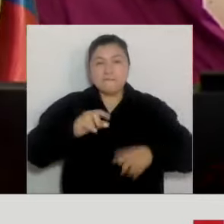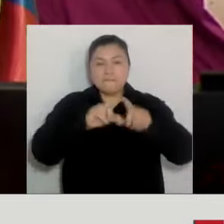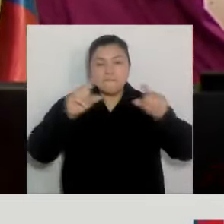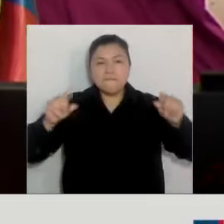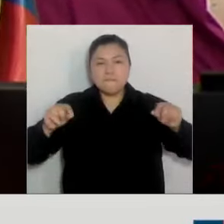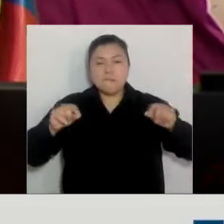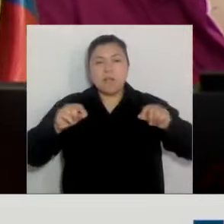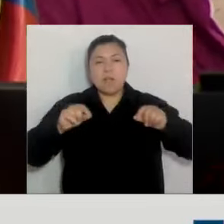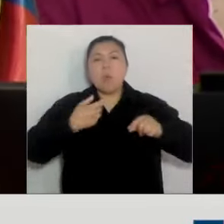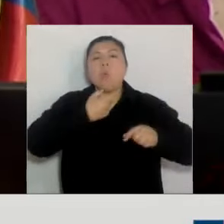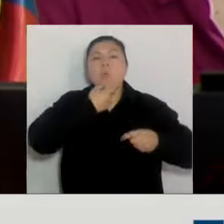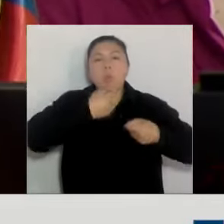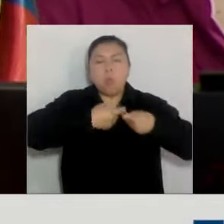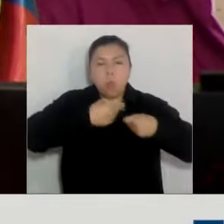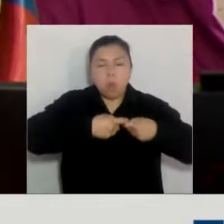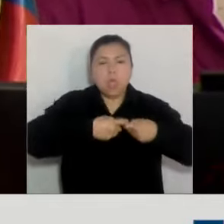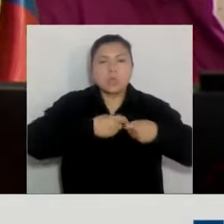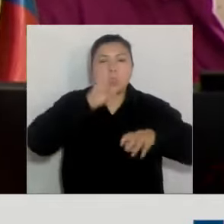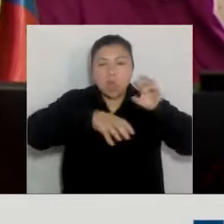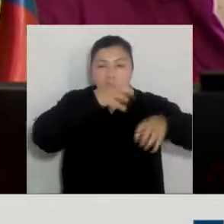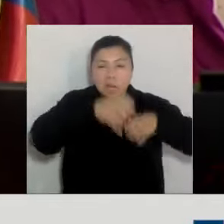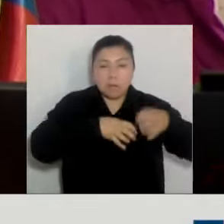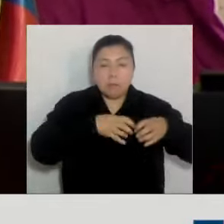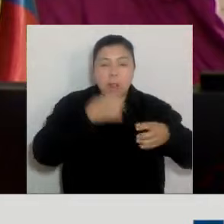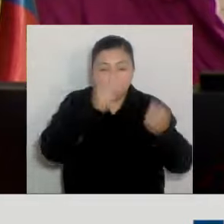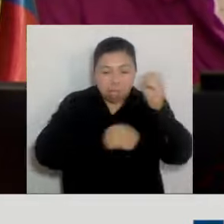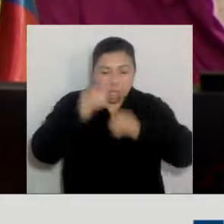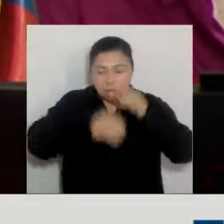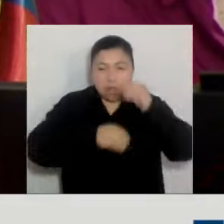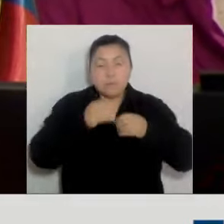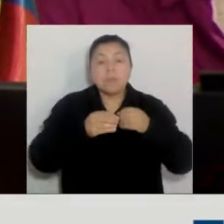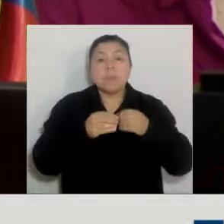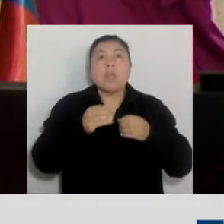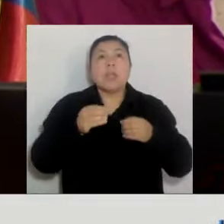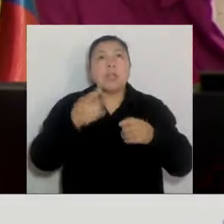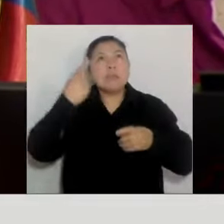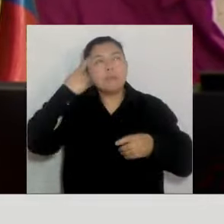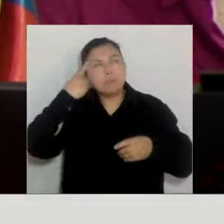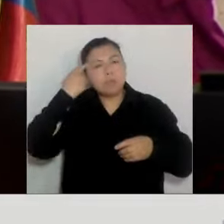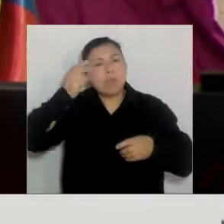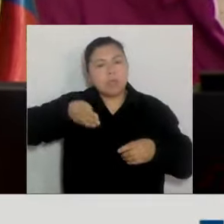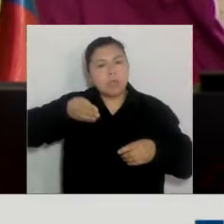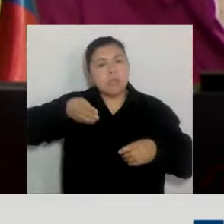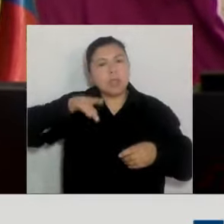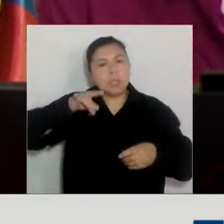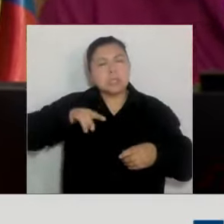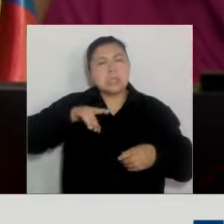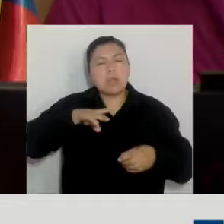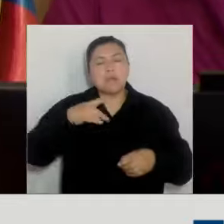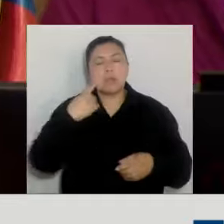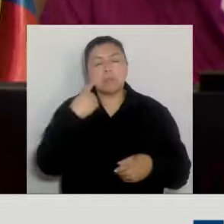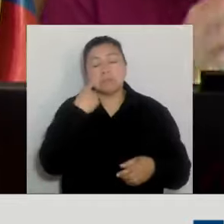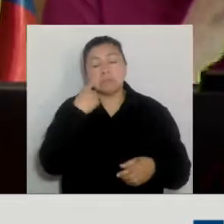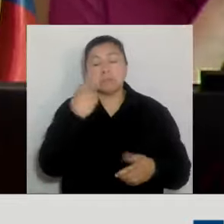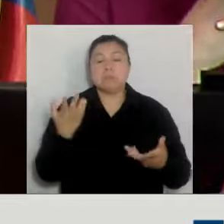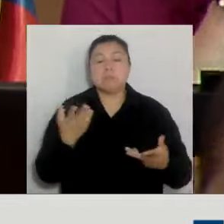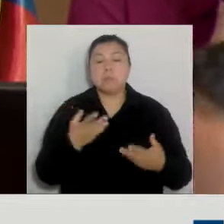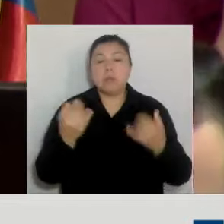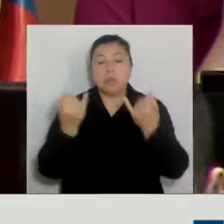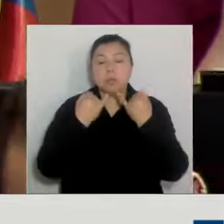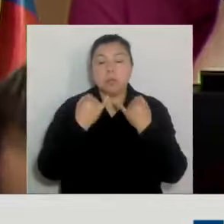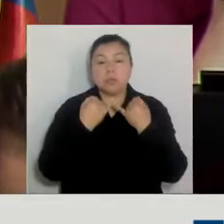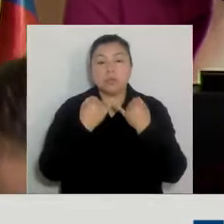huesos etcétera eh Son cuestiones que el consumidor en general eh debiese poder conocer eh presidenta en línea